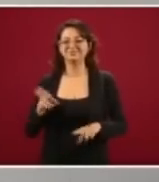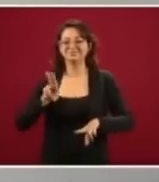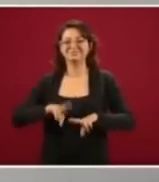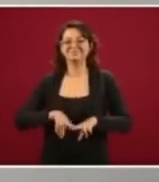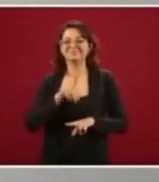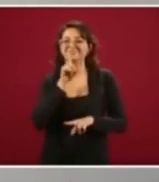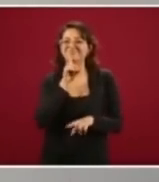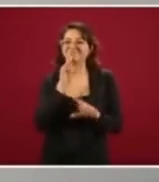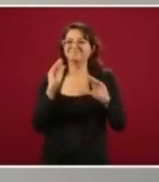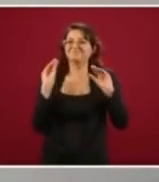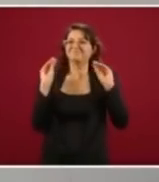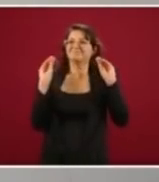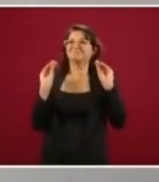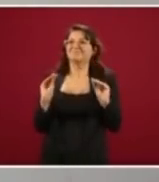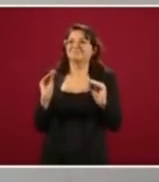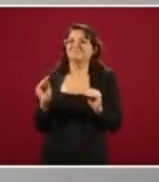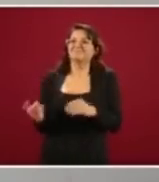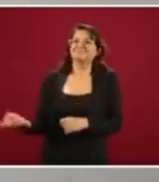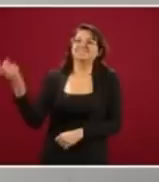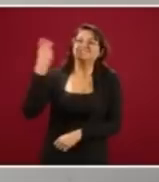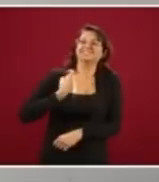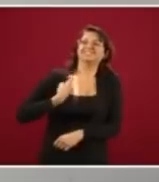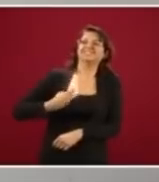sentaditos en el banquillo de los acusados.